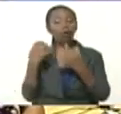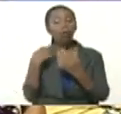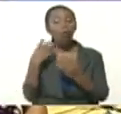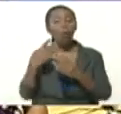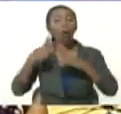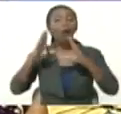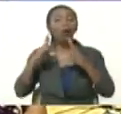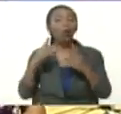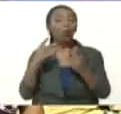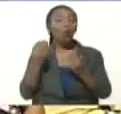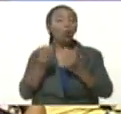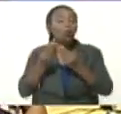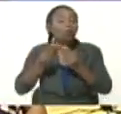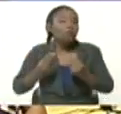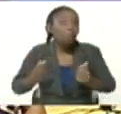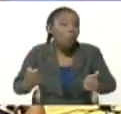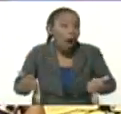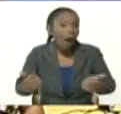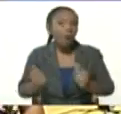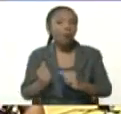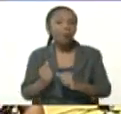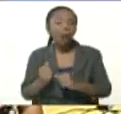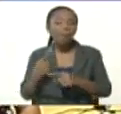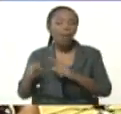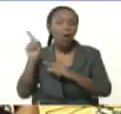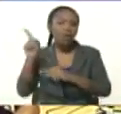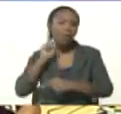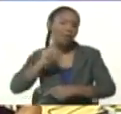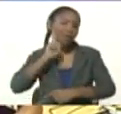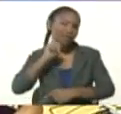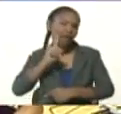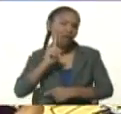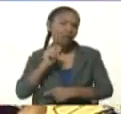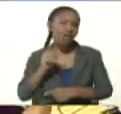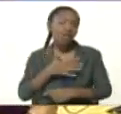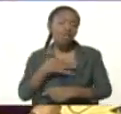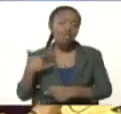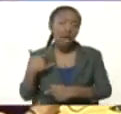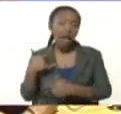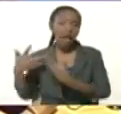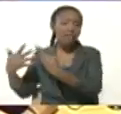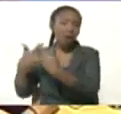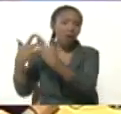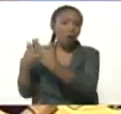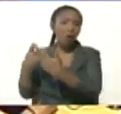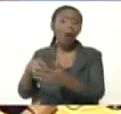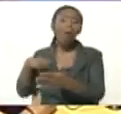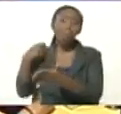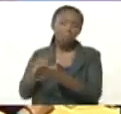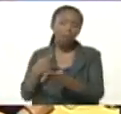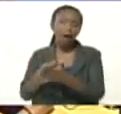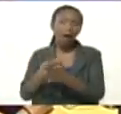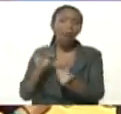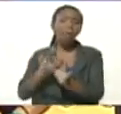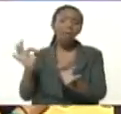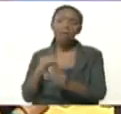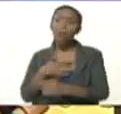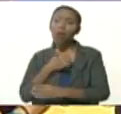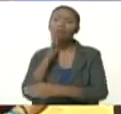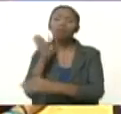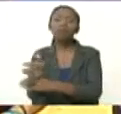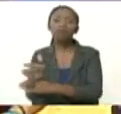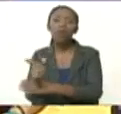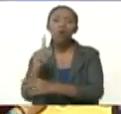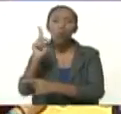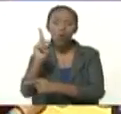gran mentira. Estás en Estados Unidos, si quieres ir a Nueva York, pagas tu pasaje en petro y después en Nueva York vas a un exchange